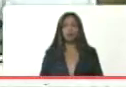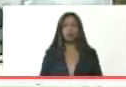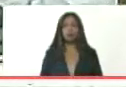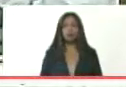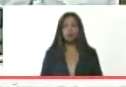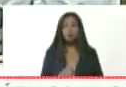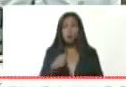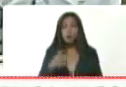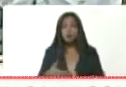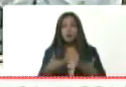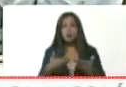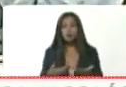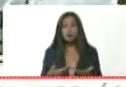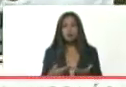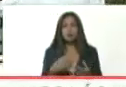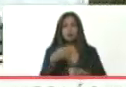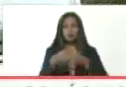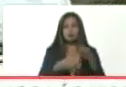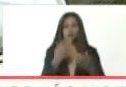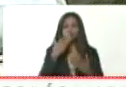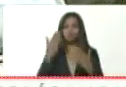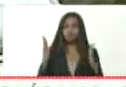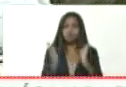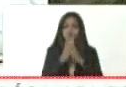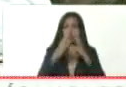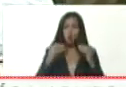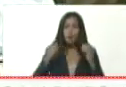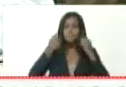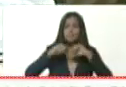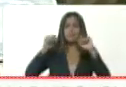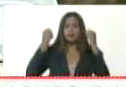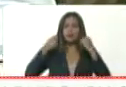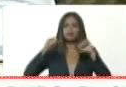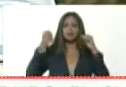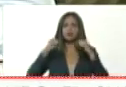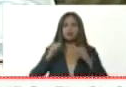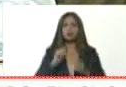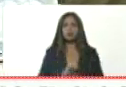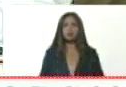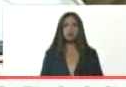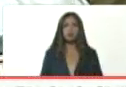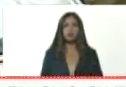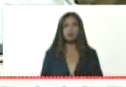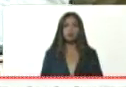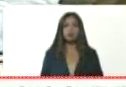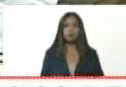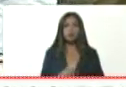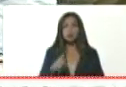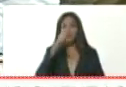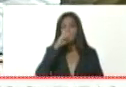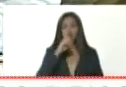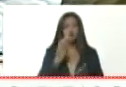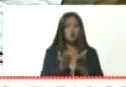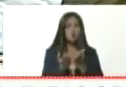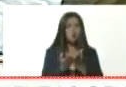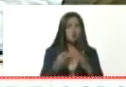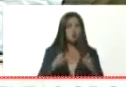para que le entremos de frente a la preparación del año escolar